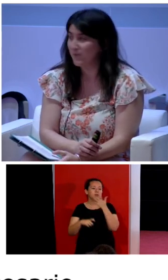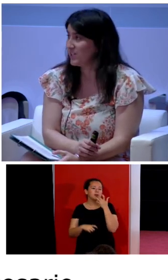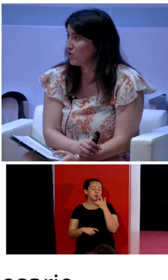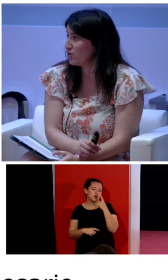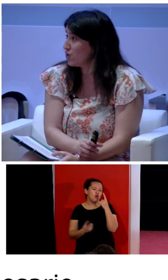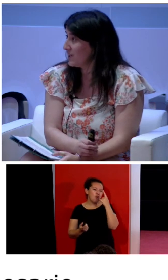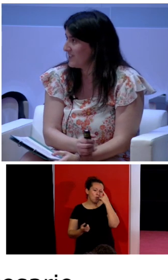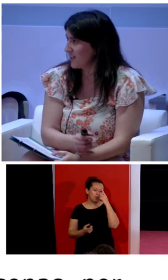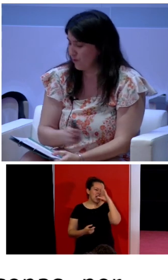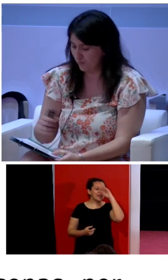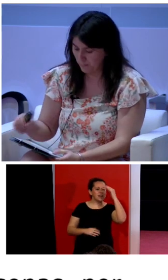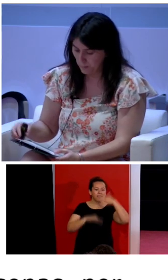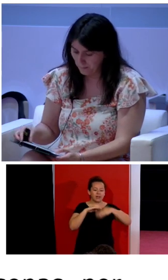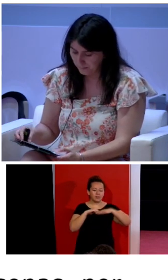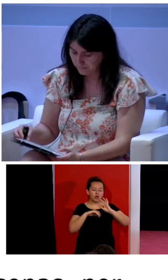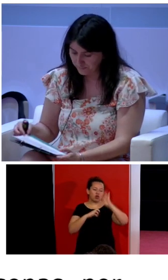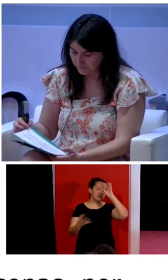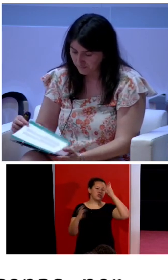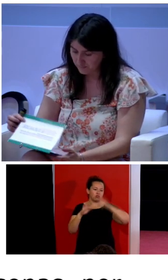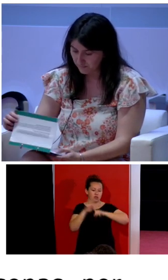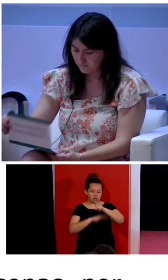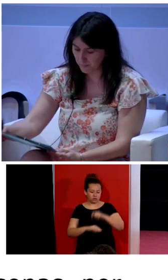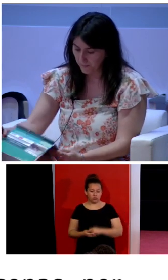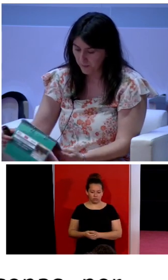inteligencia límite o trastornos del desarrollo.